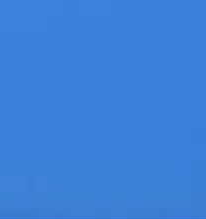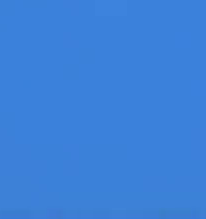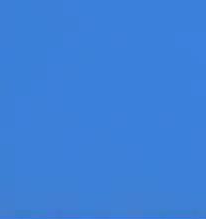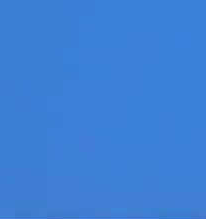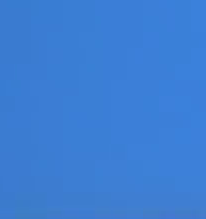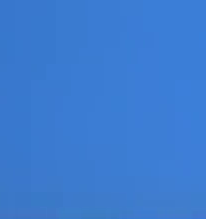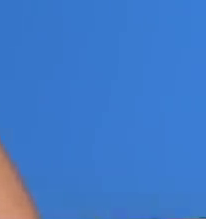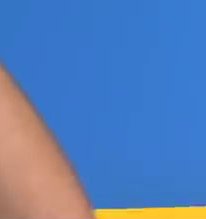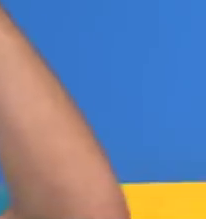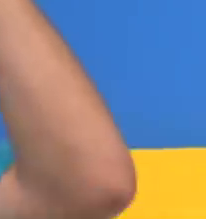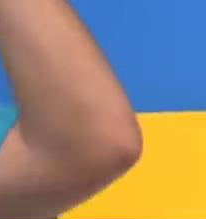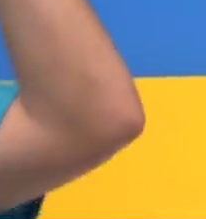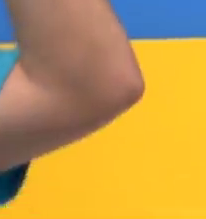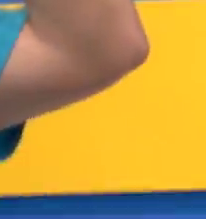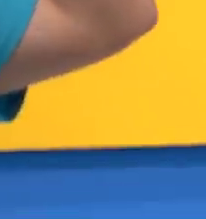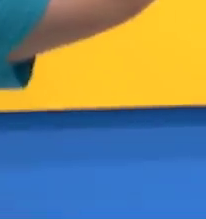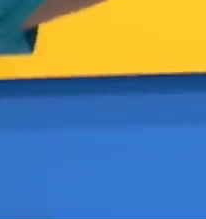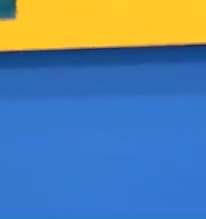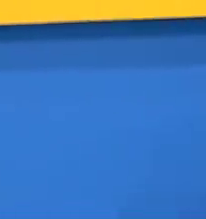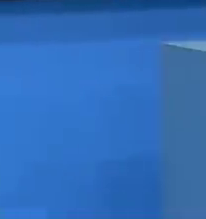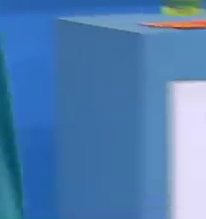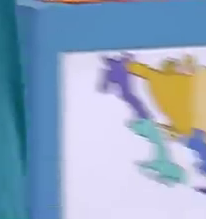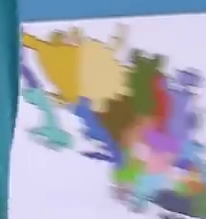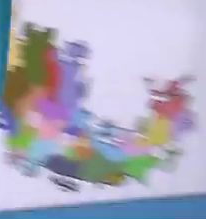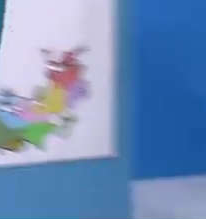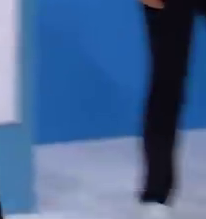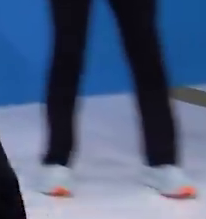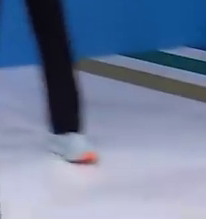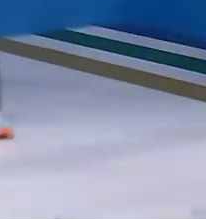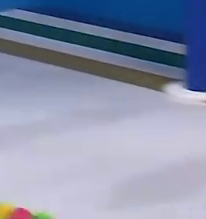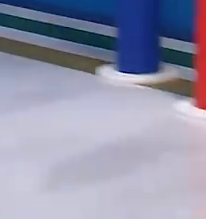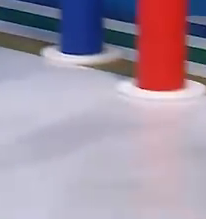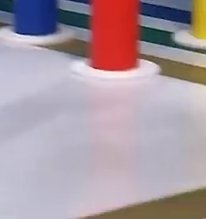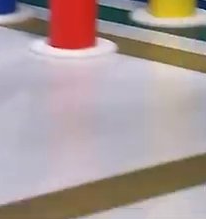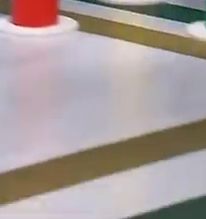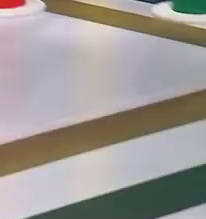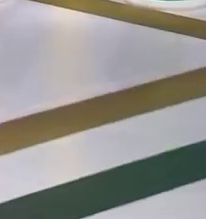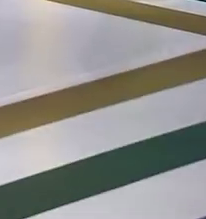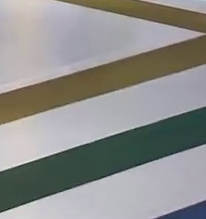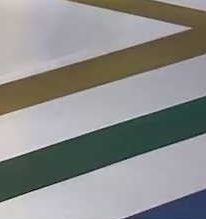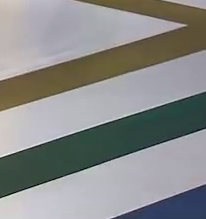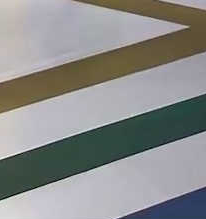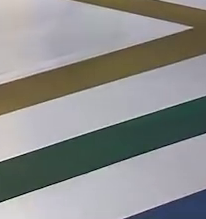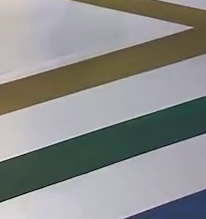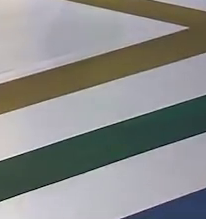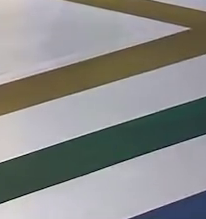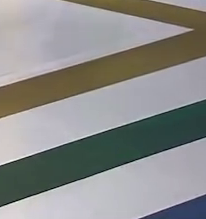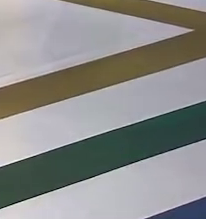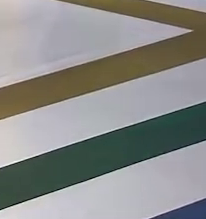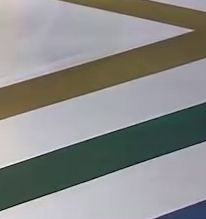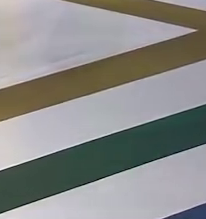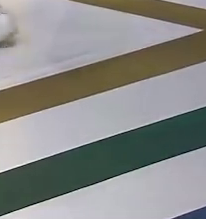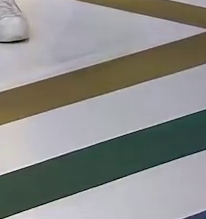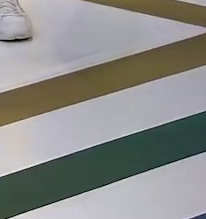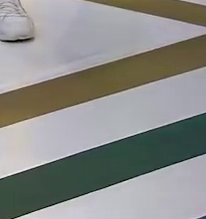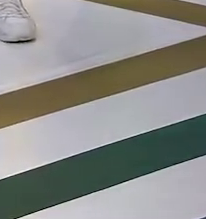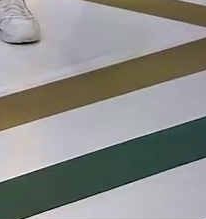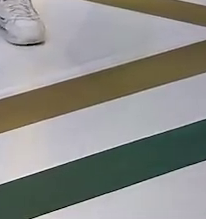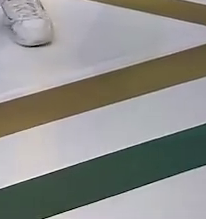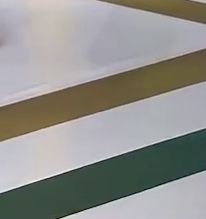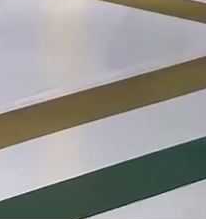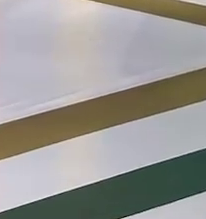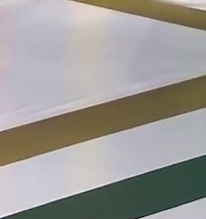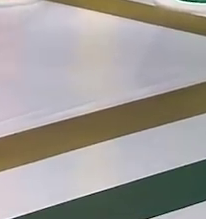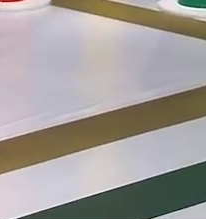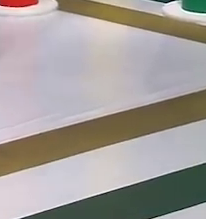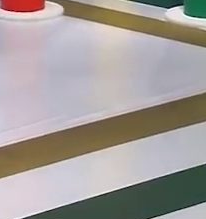Vamos a ver, vamos a ver. Despacito, despacito. Despacito, despacito. La lo bajo. En el piso, solo tienes 1 minuto. En